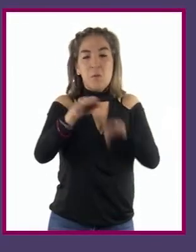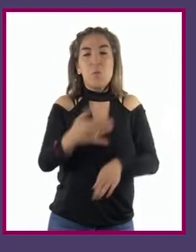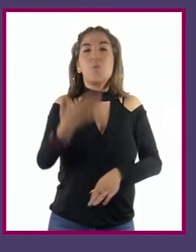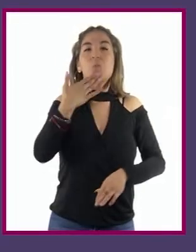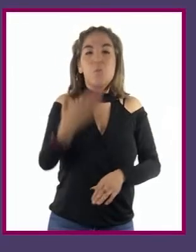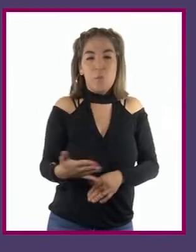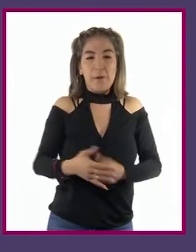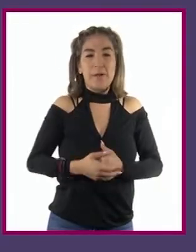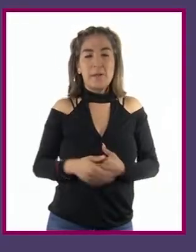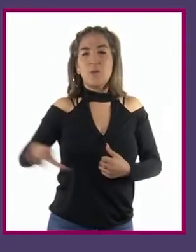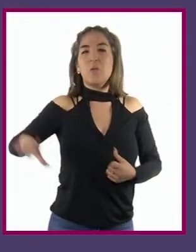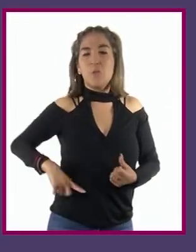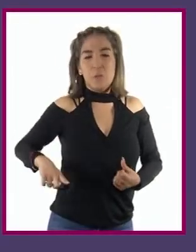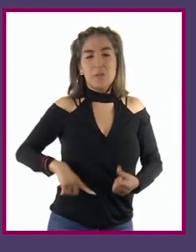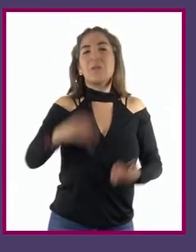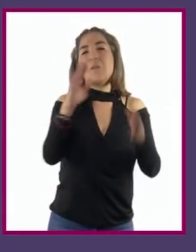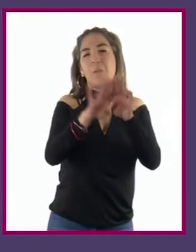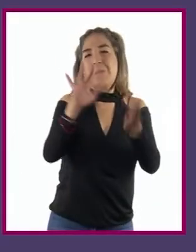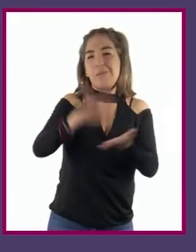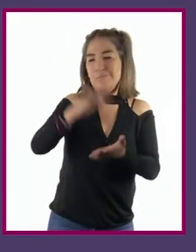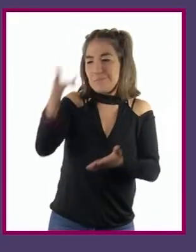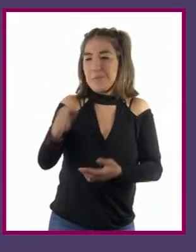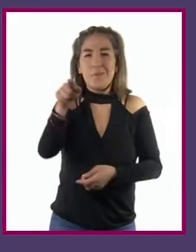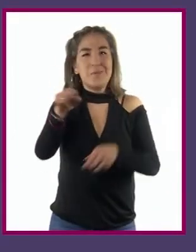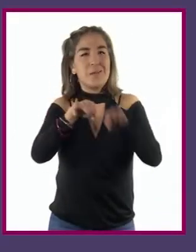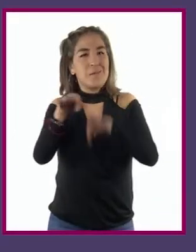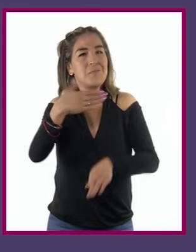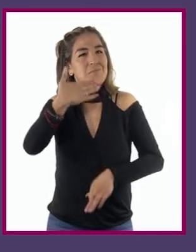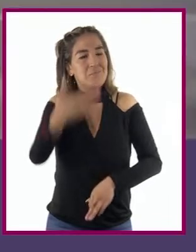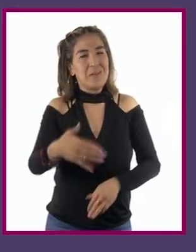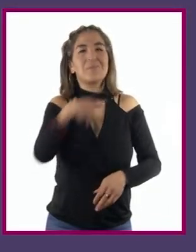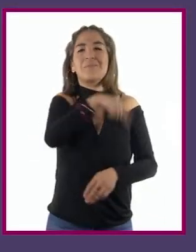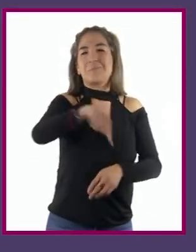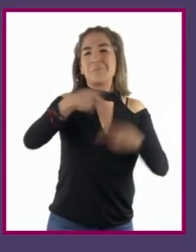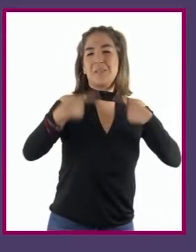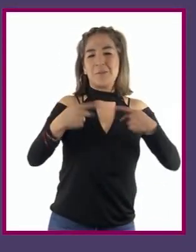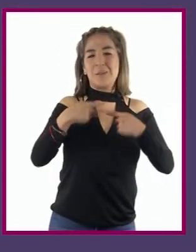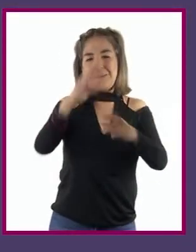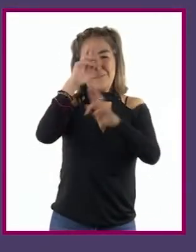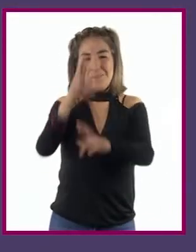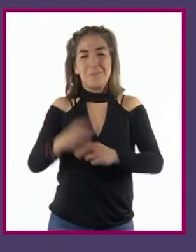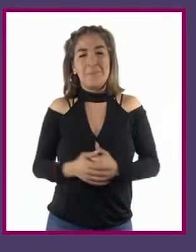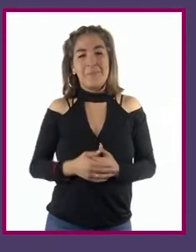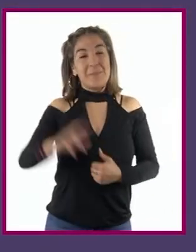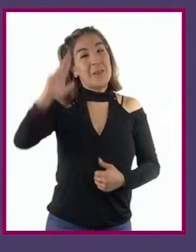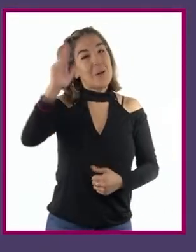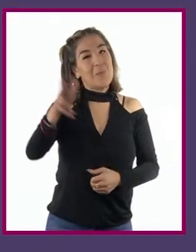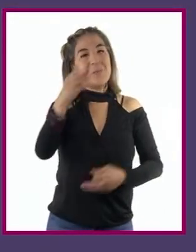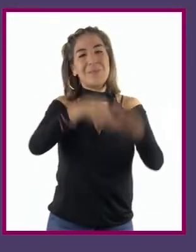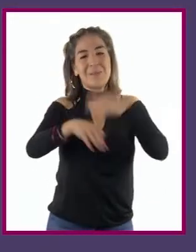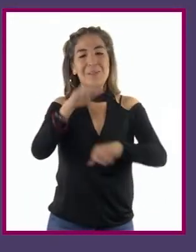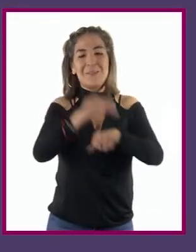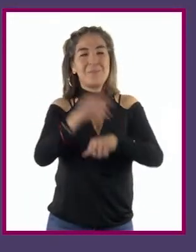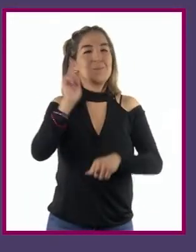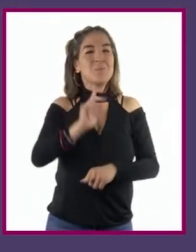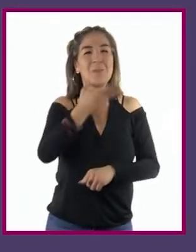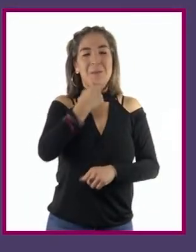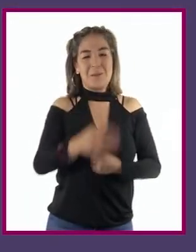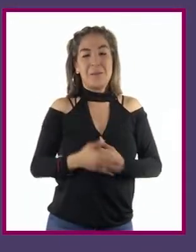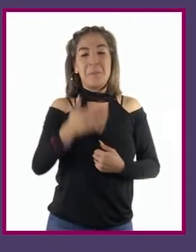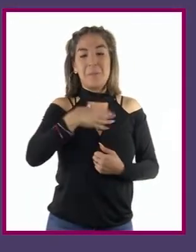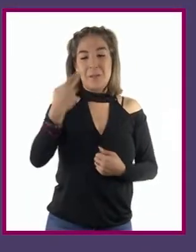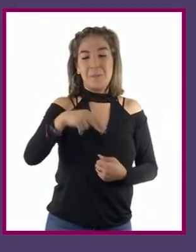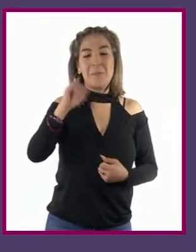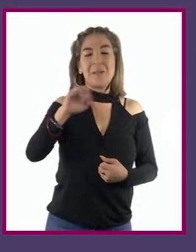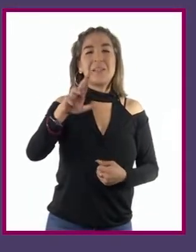servidor público y agradecer su trabajo también es un acto de ciudadanía. Hola amigas y amigos, yo soy Ireri. En